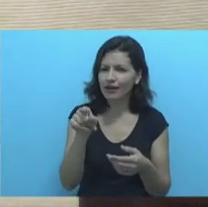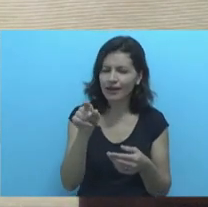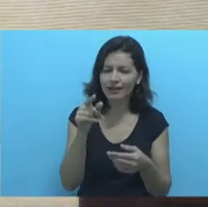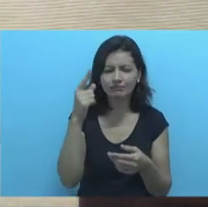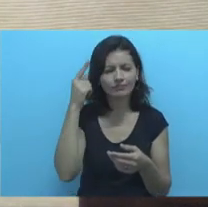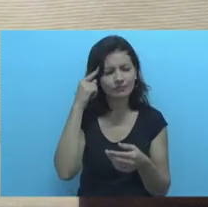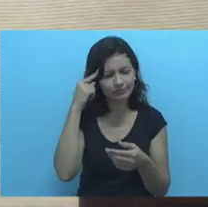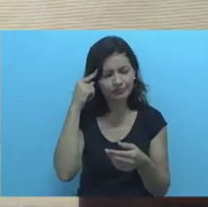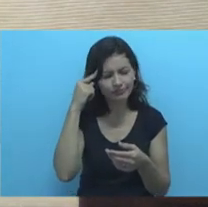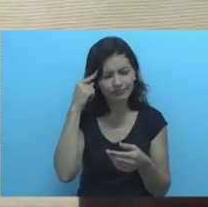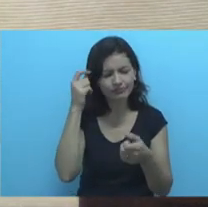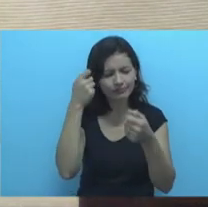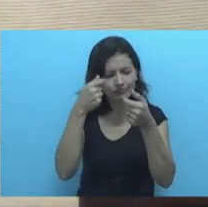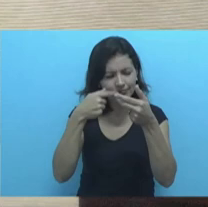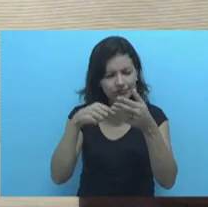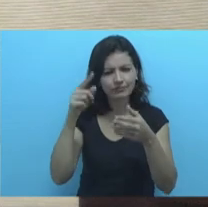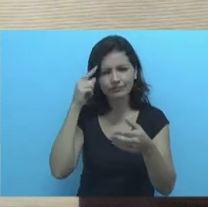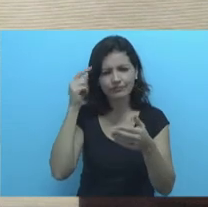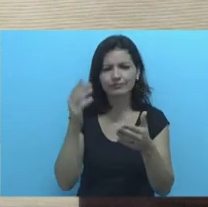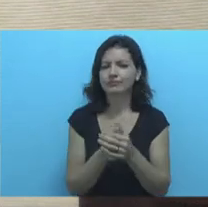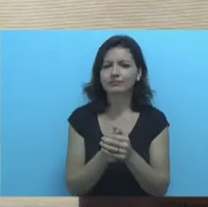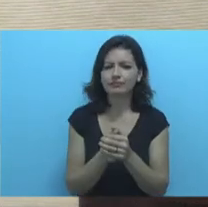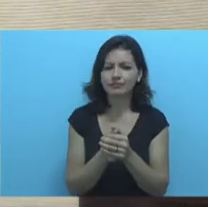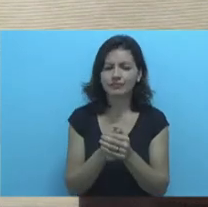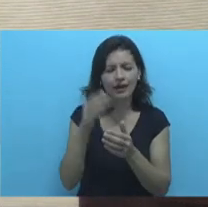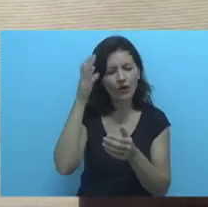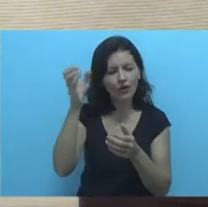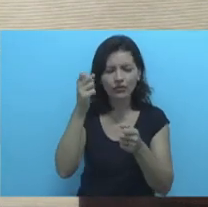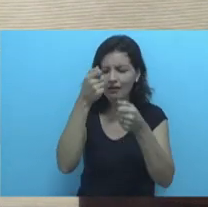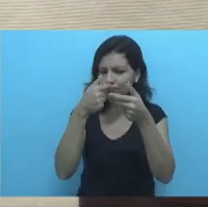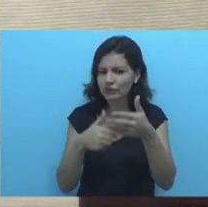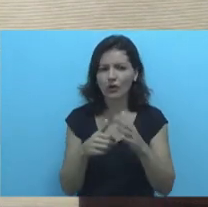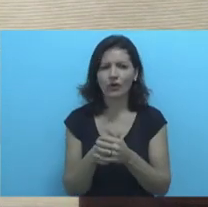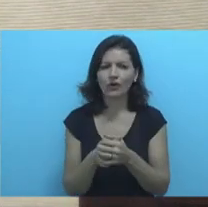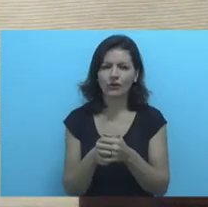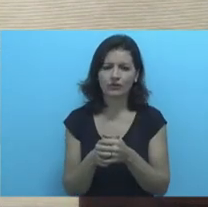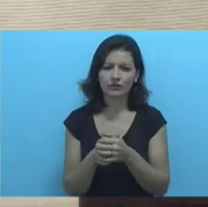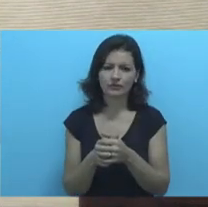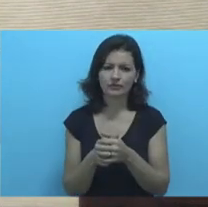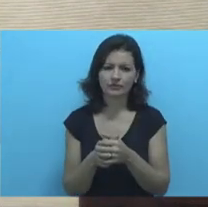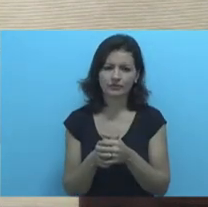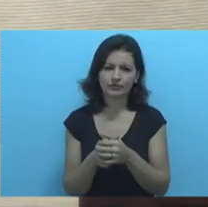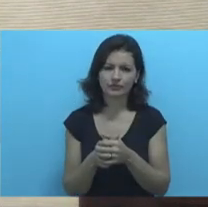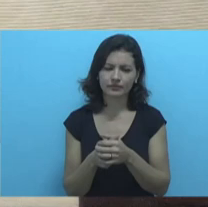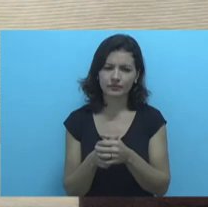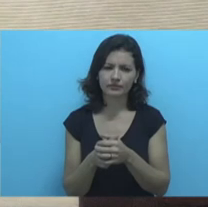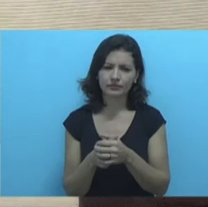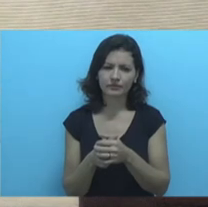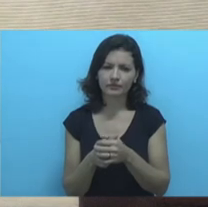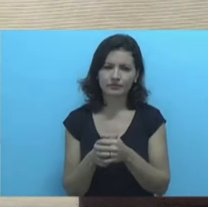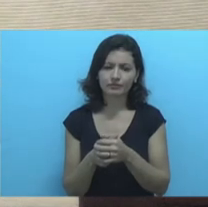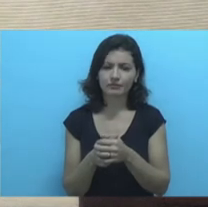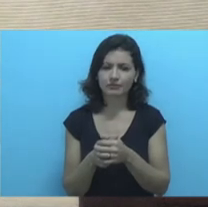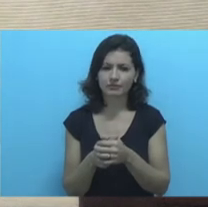la computadora, me imagino yo. Clara, vos, mirá con los chicos, si lo sabrán, ¿no? Y el domingo te